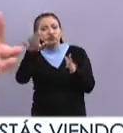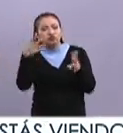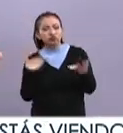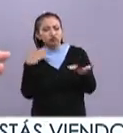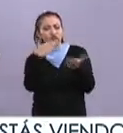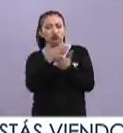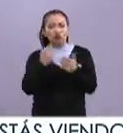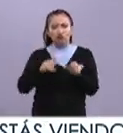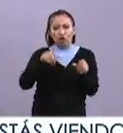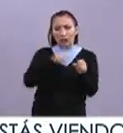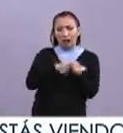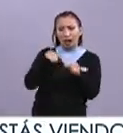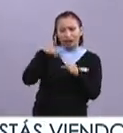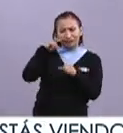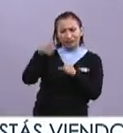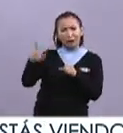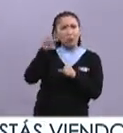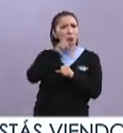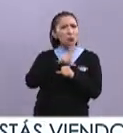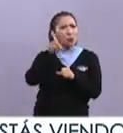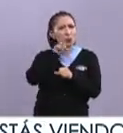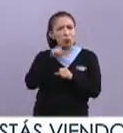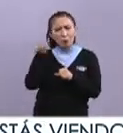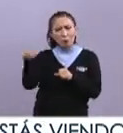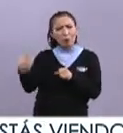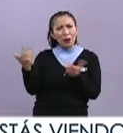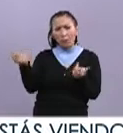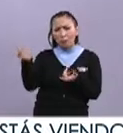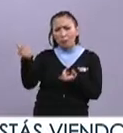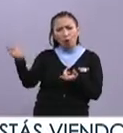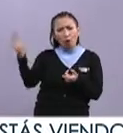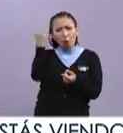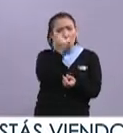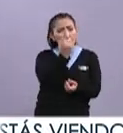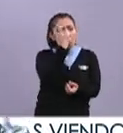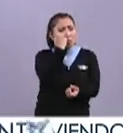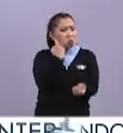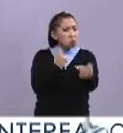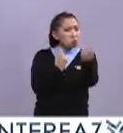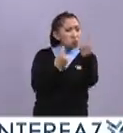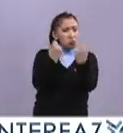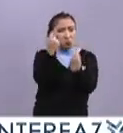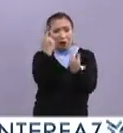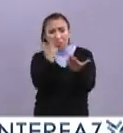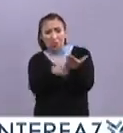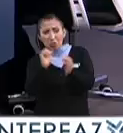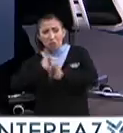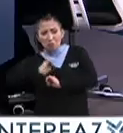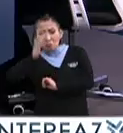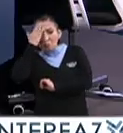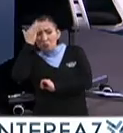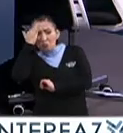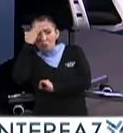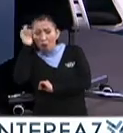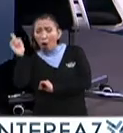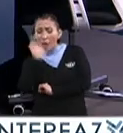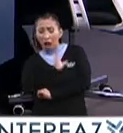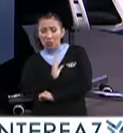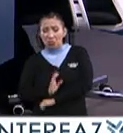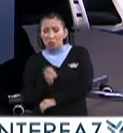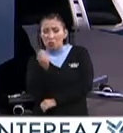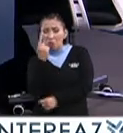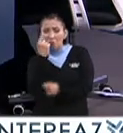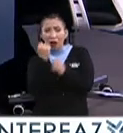¿no? Pues llama mucho la atención que las mujeres tengan tan poca representación o hayan tenido esta diferencia de representación por